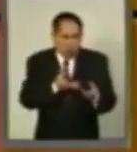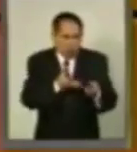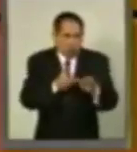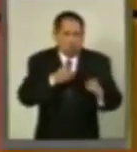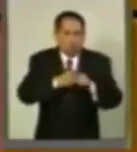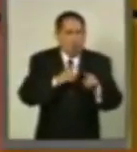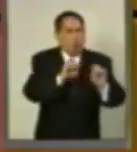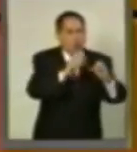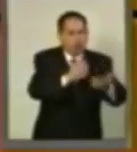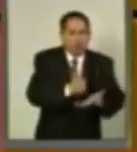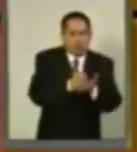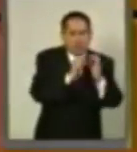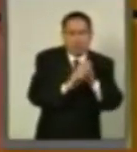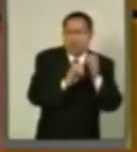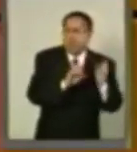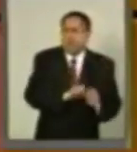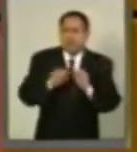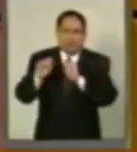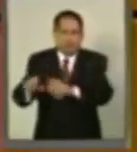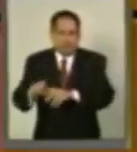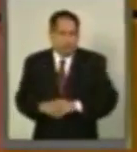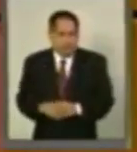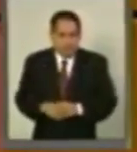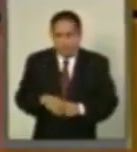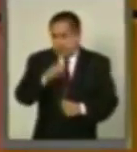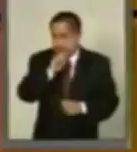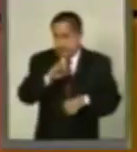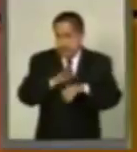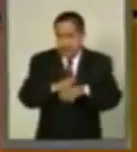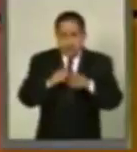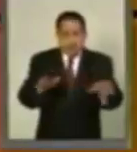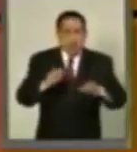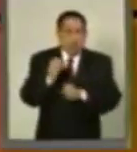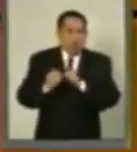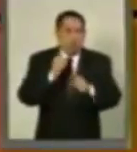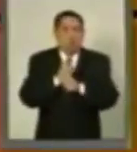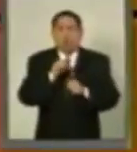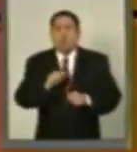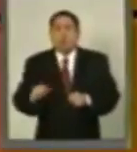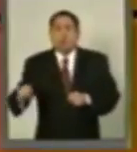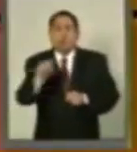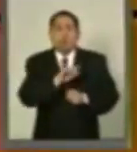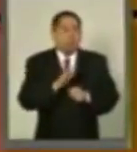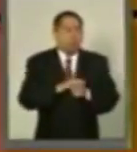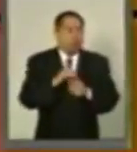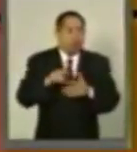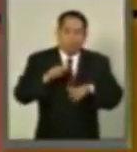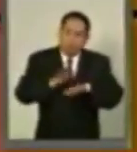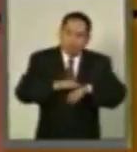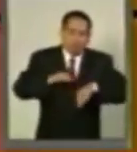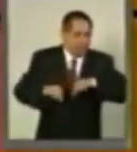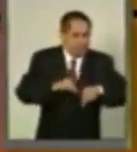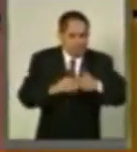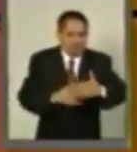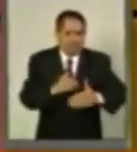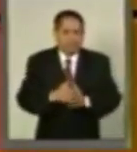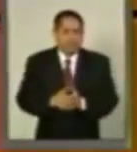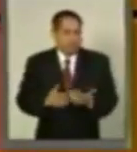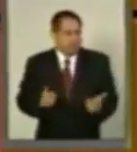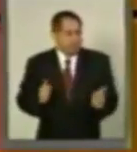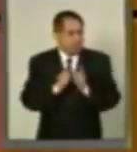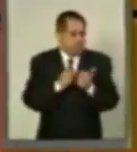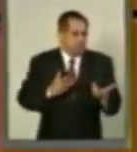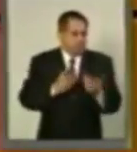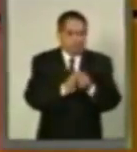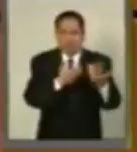traslados. Ahora, además, hemos ampliado la oferta de oportunidades y alternativas productivas, en colaboración con la